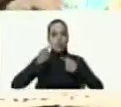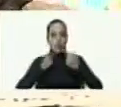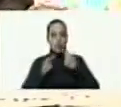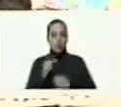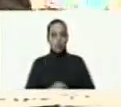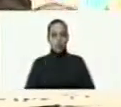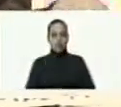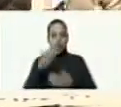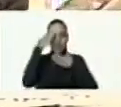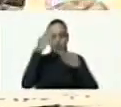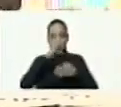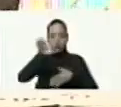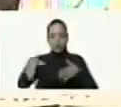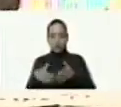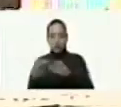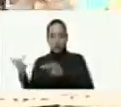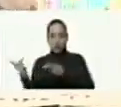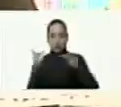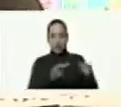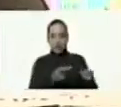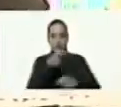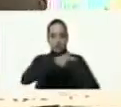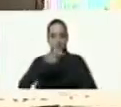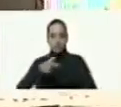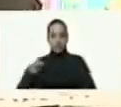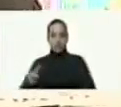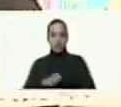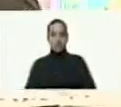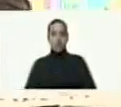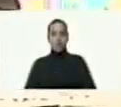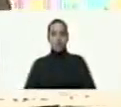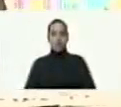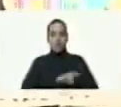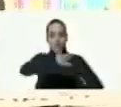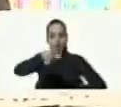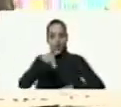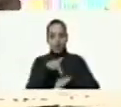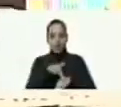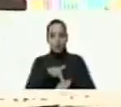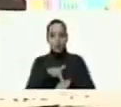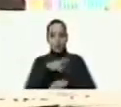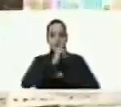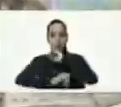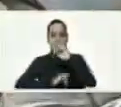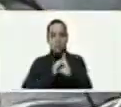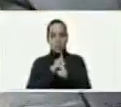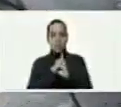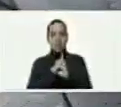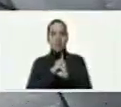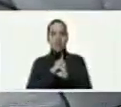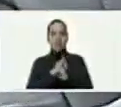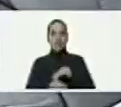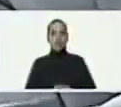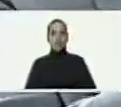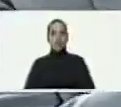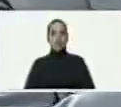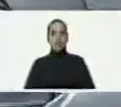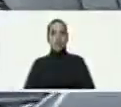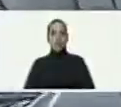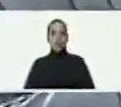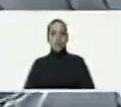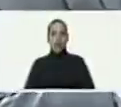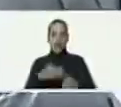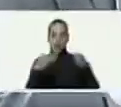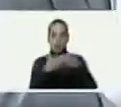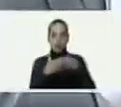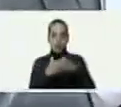pues, a todos los invitados, invitadas nacionales, internacionales, a la delegación de